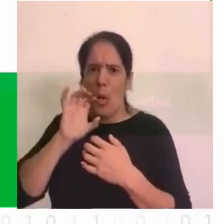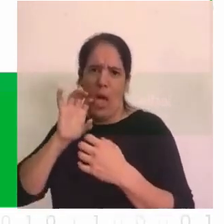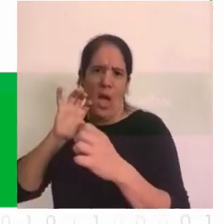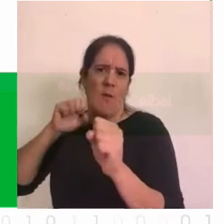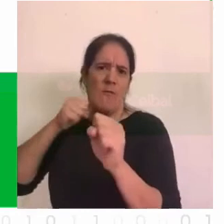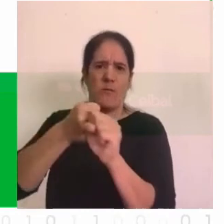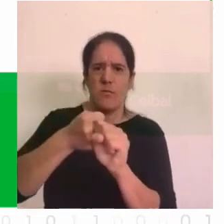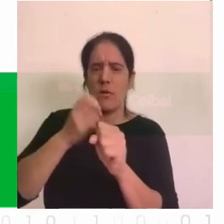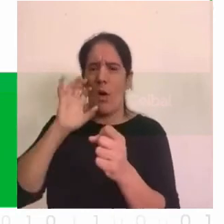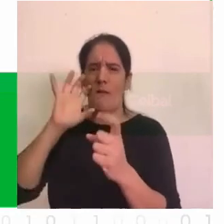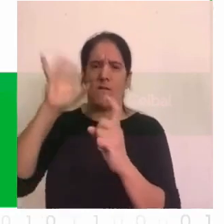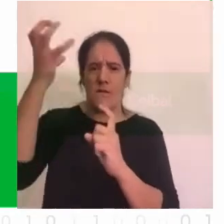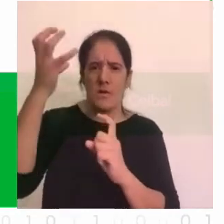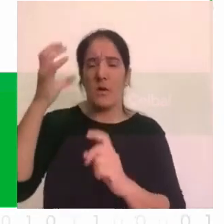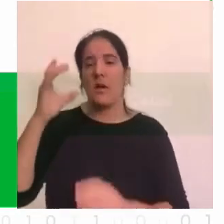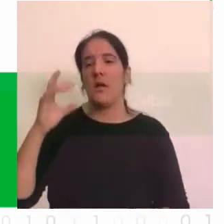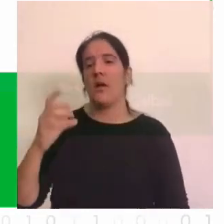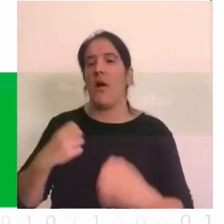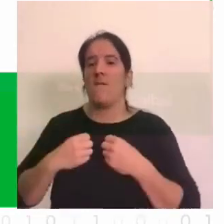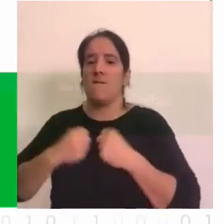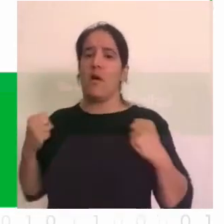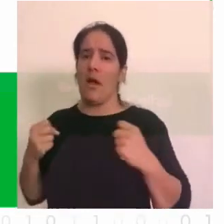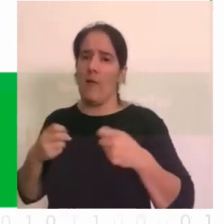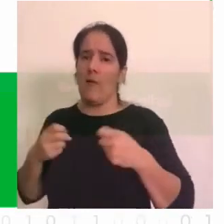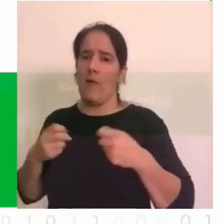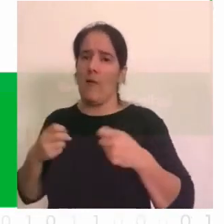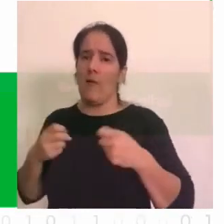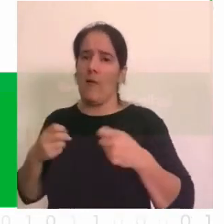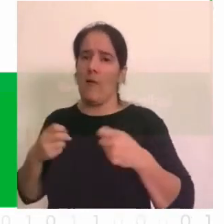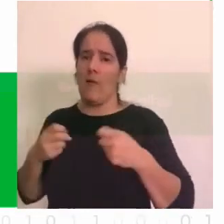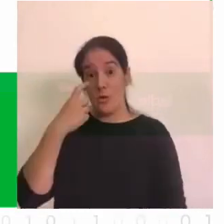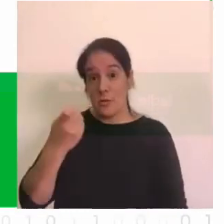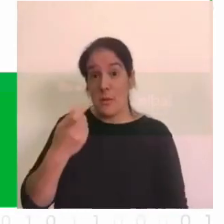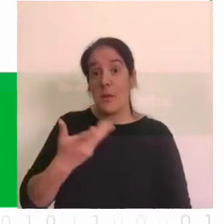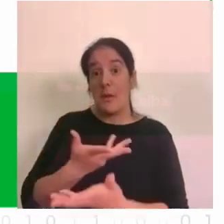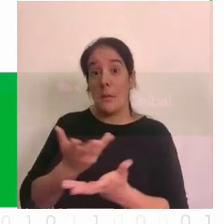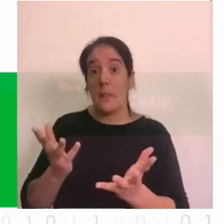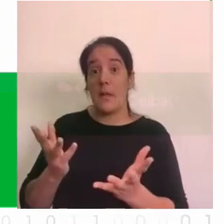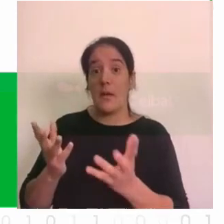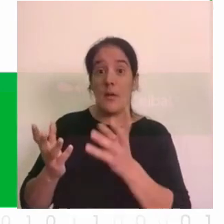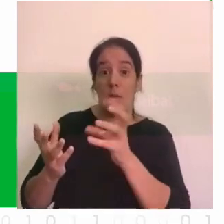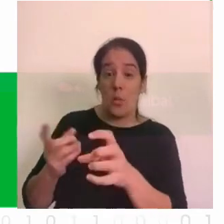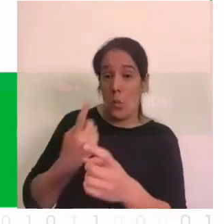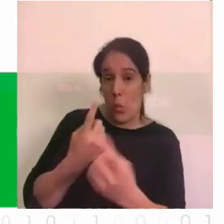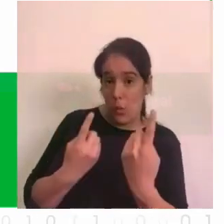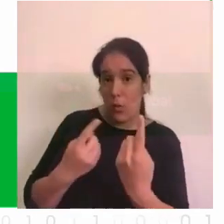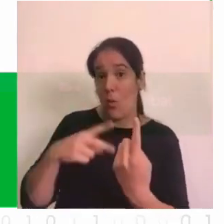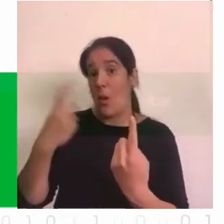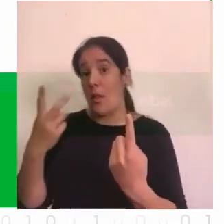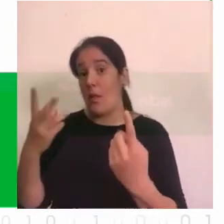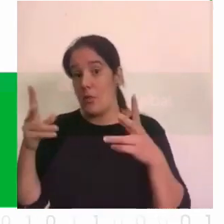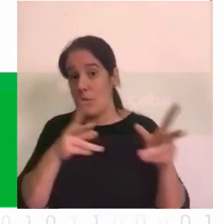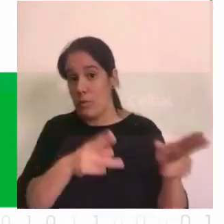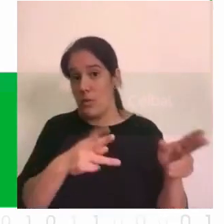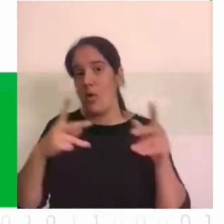como externalizantes. Lo que se ve claramente es tanto en la ola 1 o en la ola 2, que es donde la inseguridad alimentaria